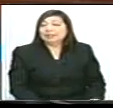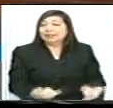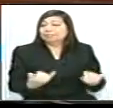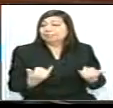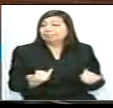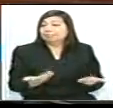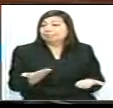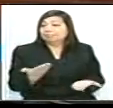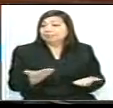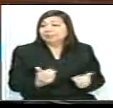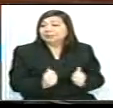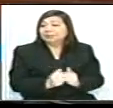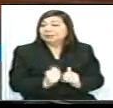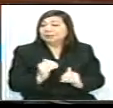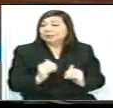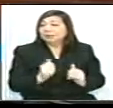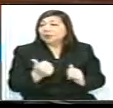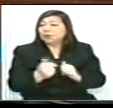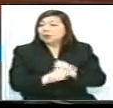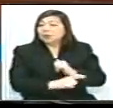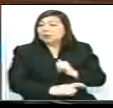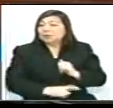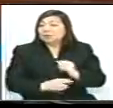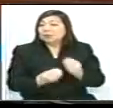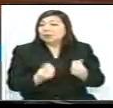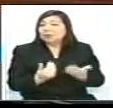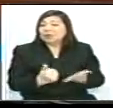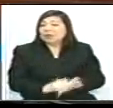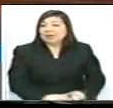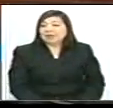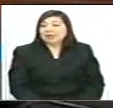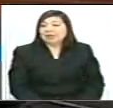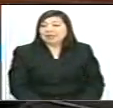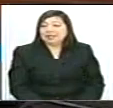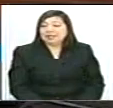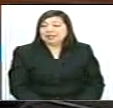es, lo hace competitivo con otros países, porque eso es lo que...